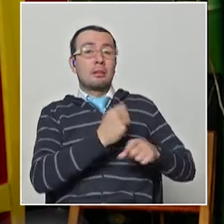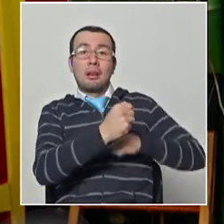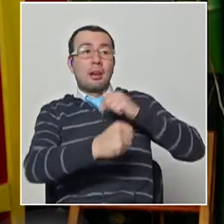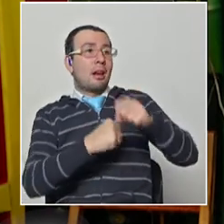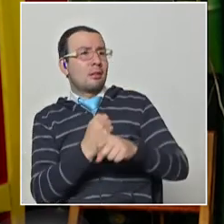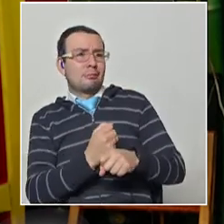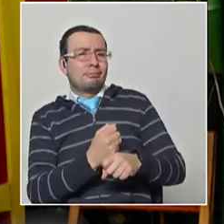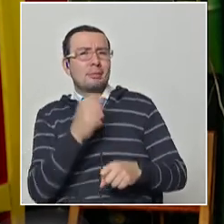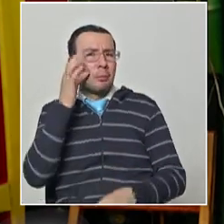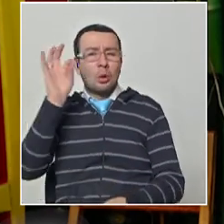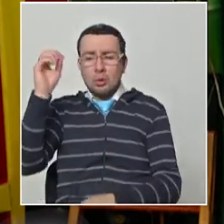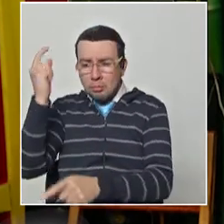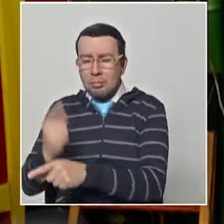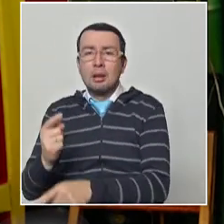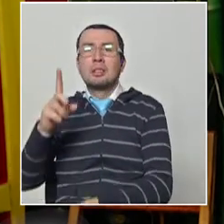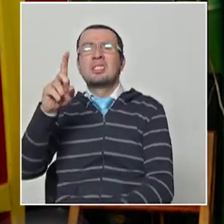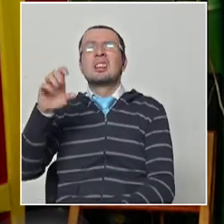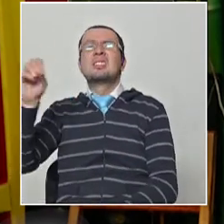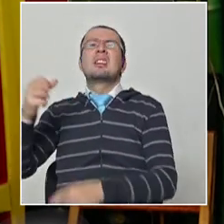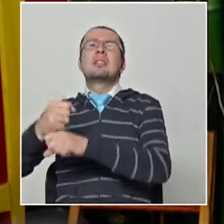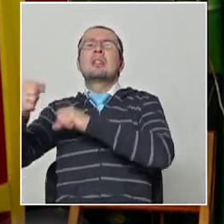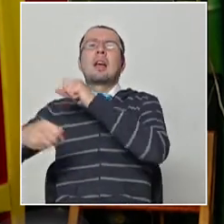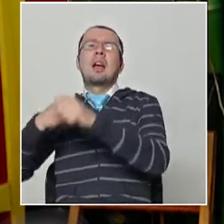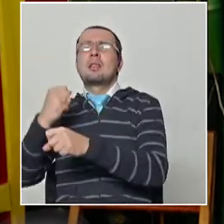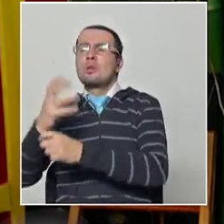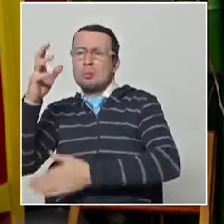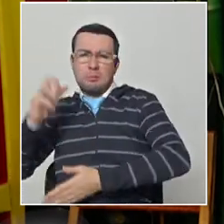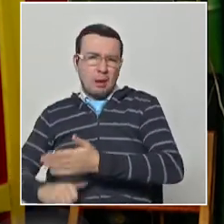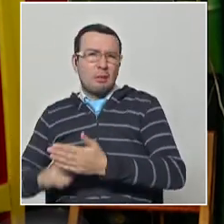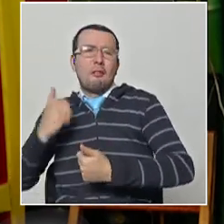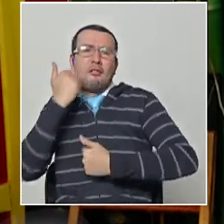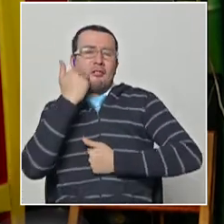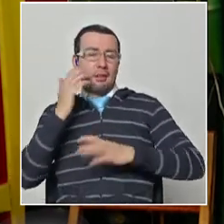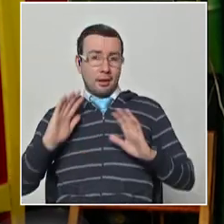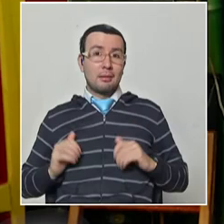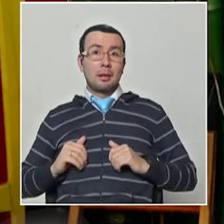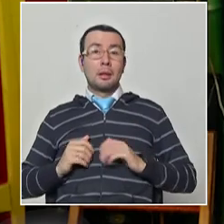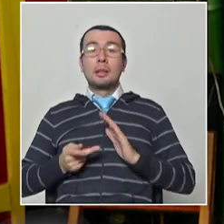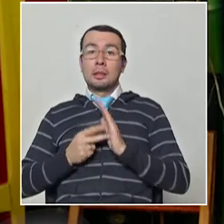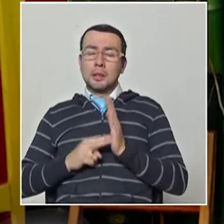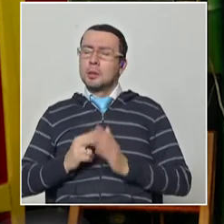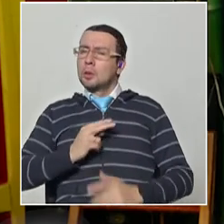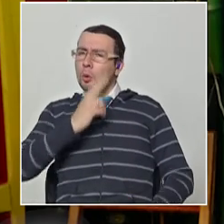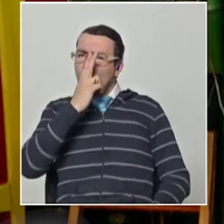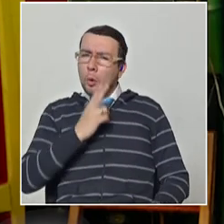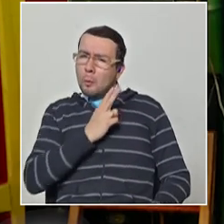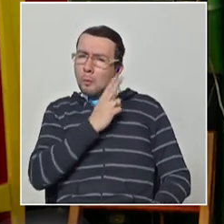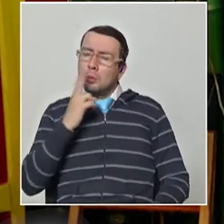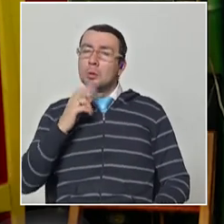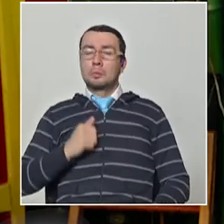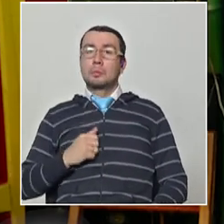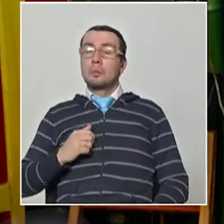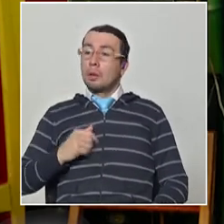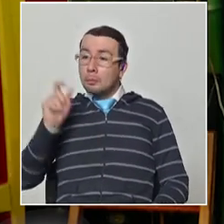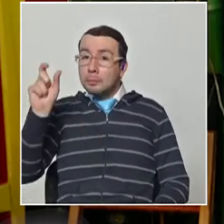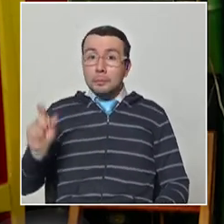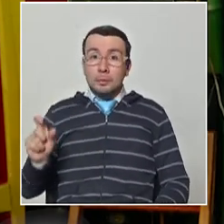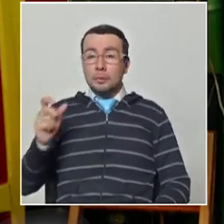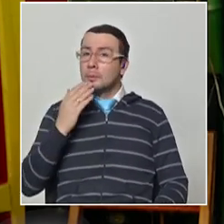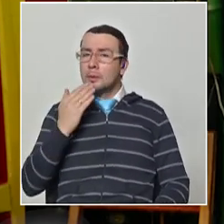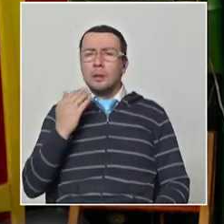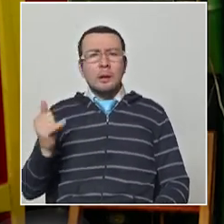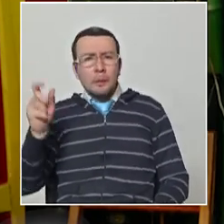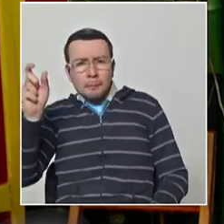llegue a los 60 y en menos en menos agresividad es decir un compromiso es la persona con la de si la